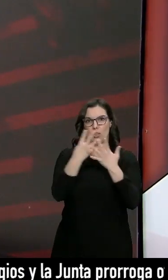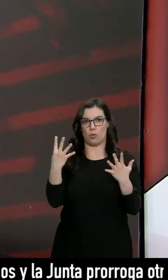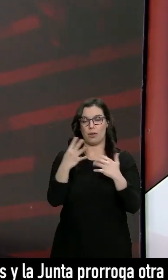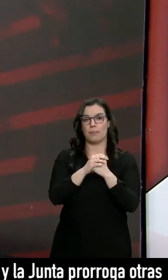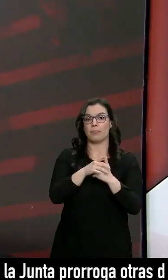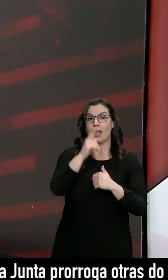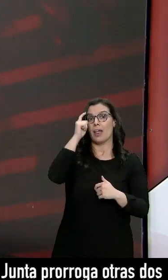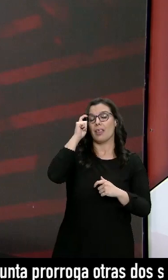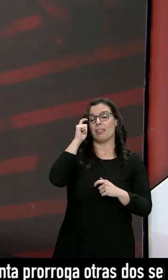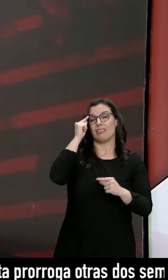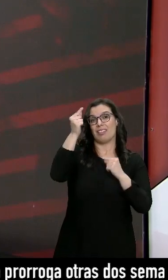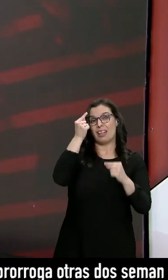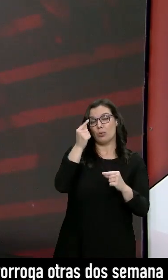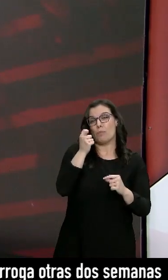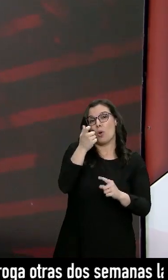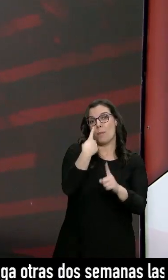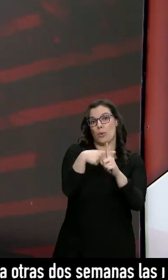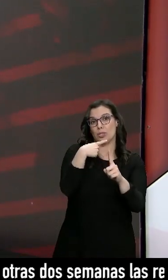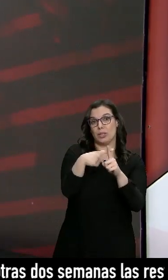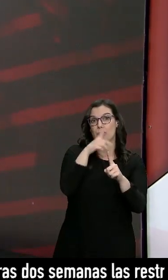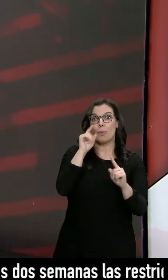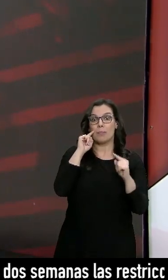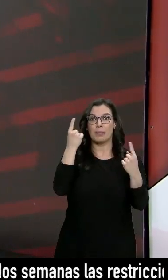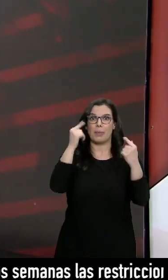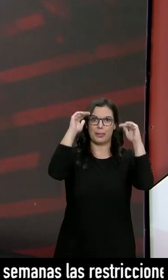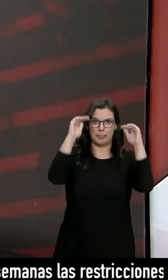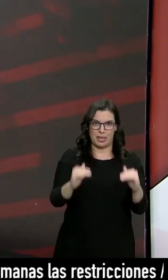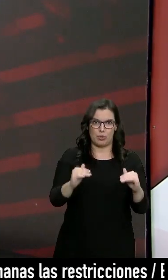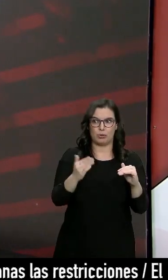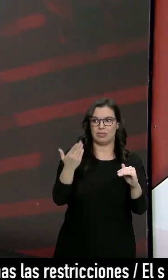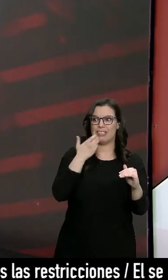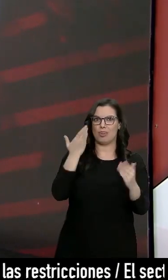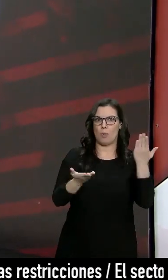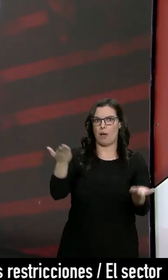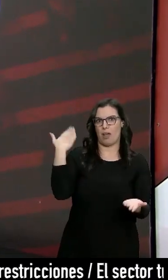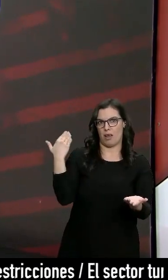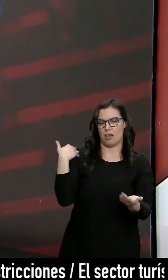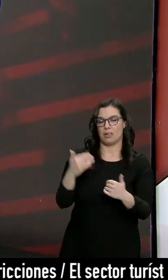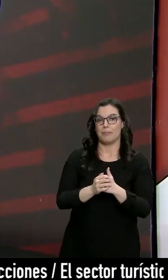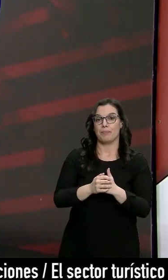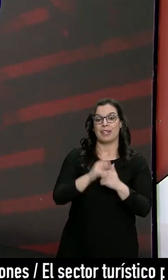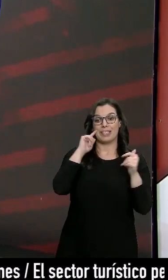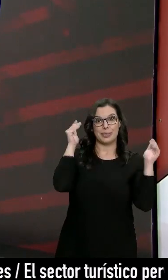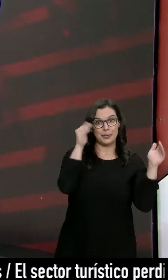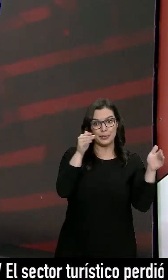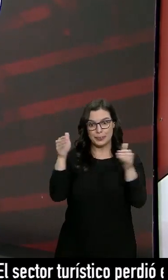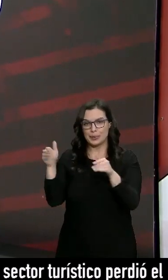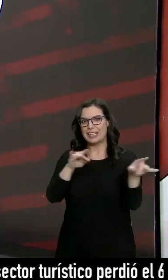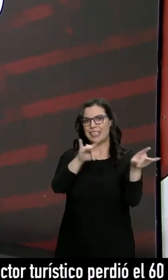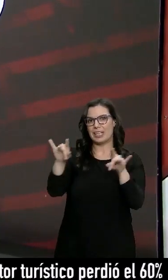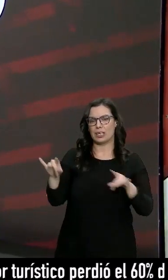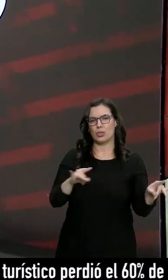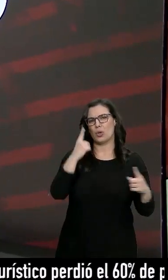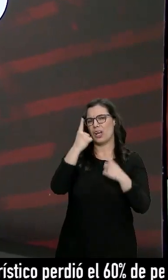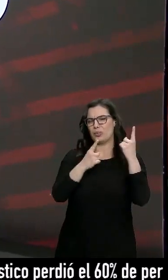esperanzador porque por primera vez baja en esta tercera ola. Si bajamos al detalle de los territorios, la situación es pésima en